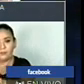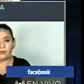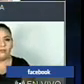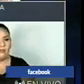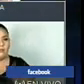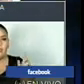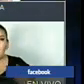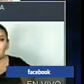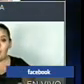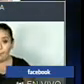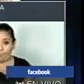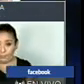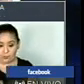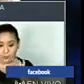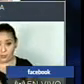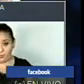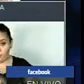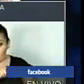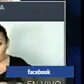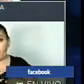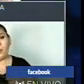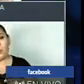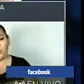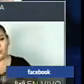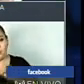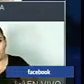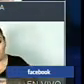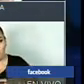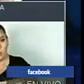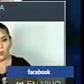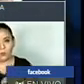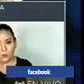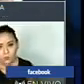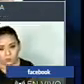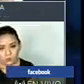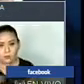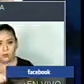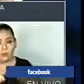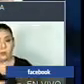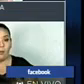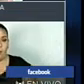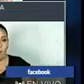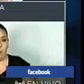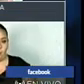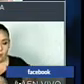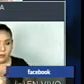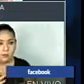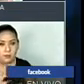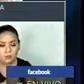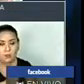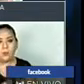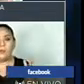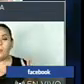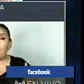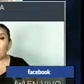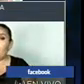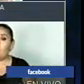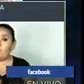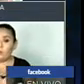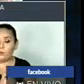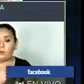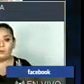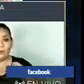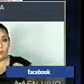hablando del secretario privado, el secretario jurídico de la Presidencia, también se encuentra el ministro de Hacienda, Nelson Puentes, el ministro de